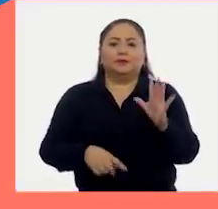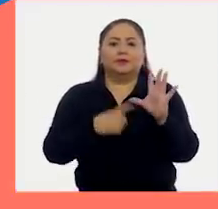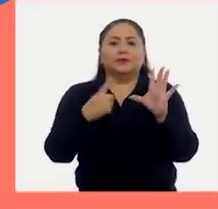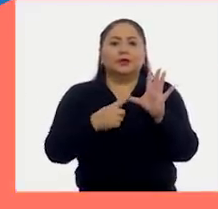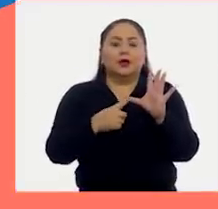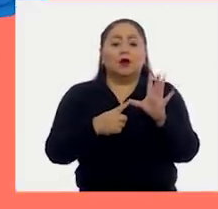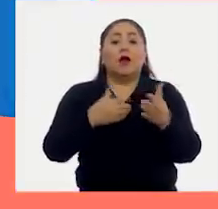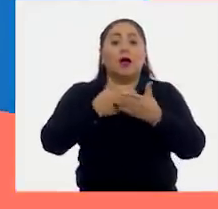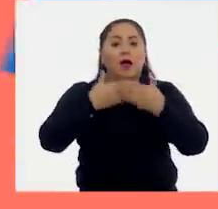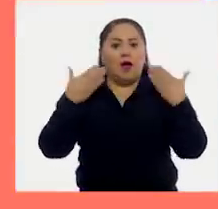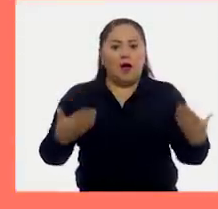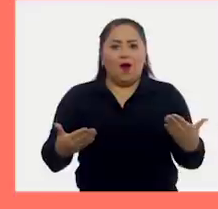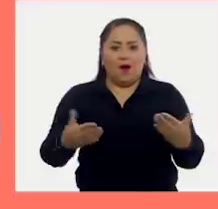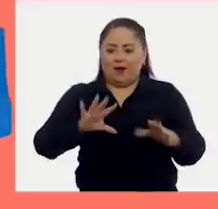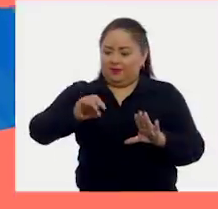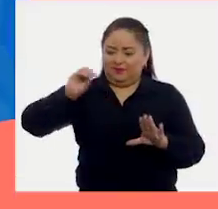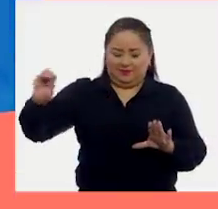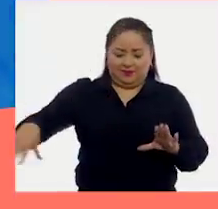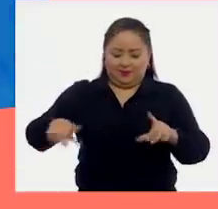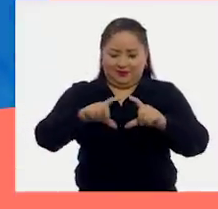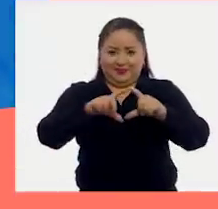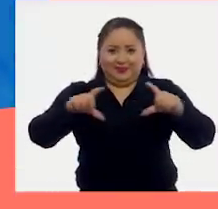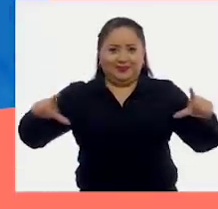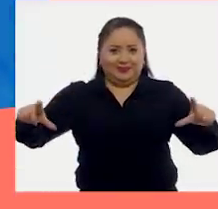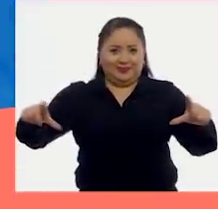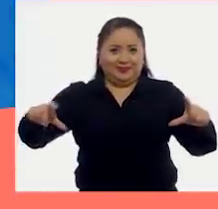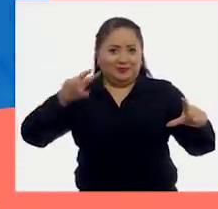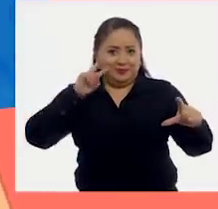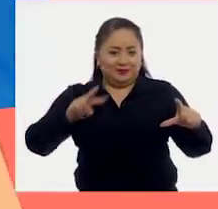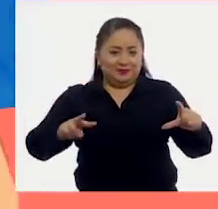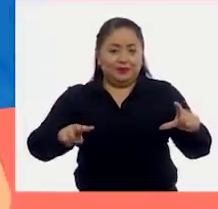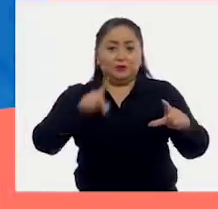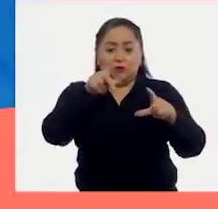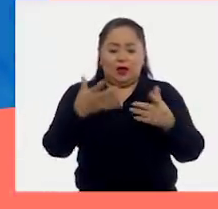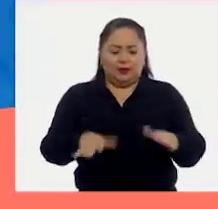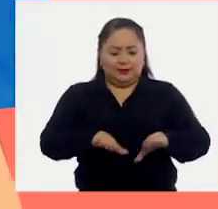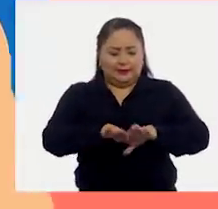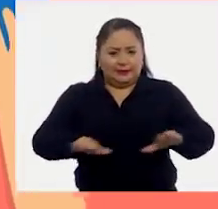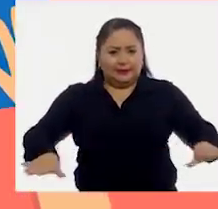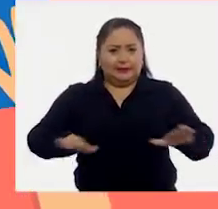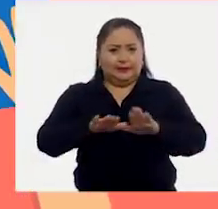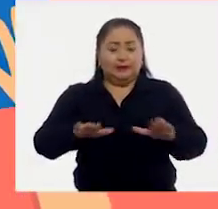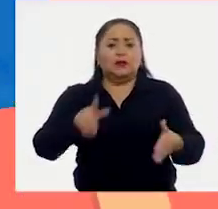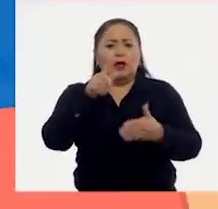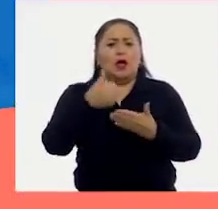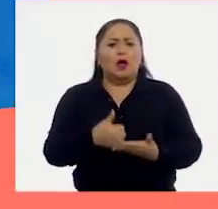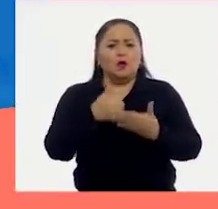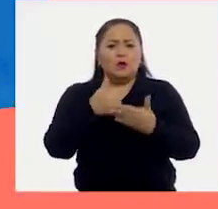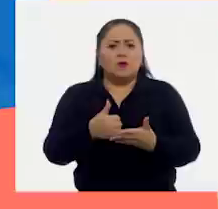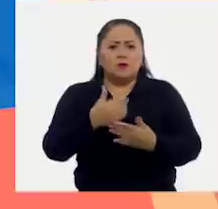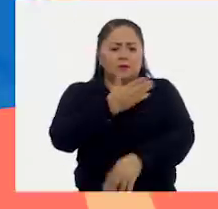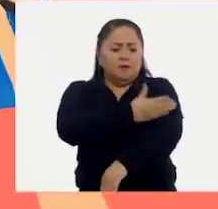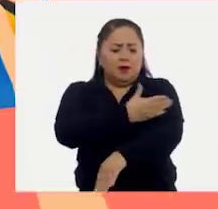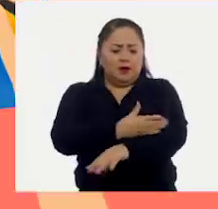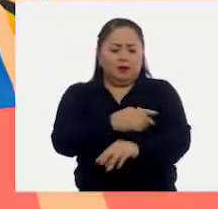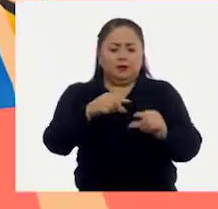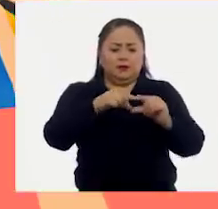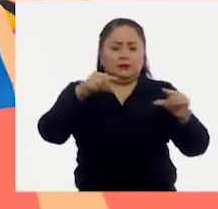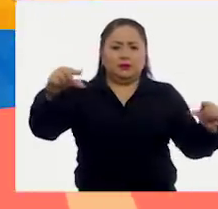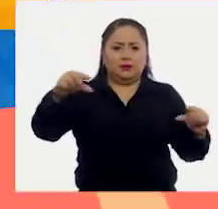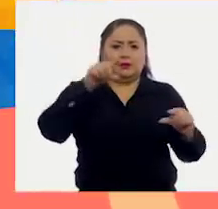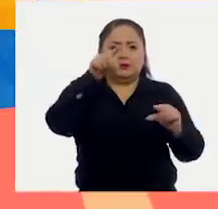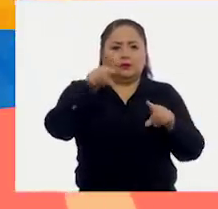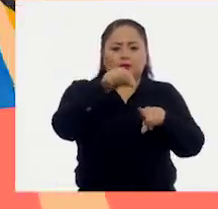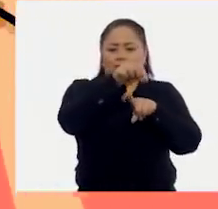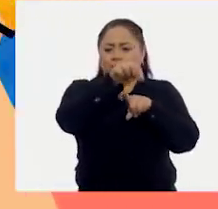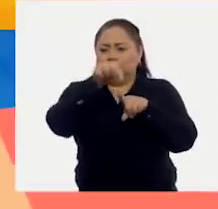5. Ahora tenemos un pequeño pedazo de playera. Estira a lo ancho y con ayuda de la regla, mide y marca con